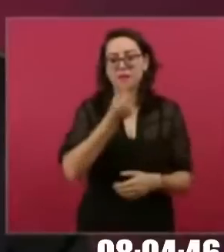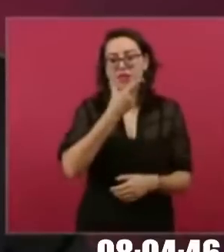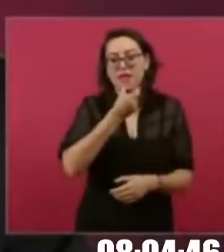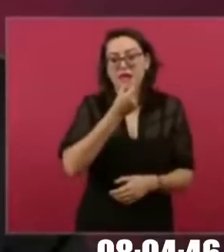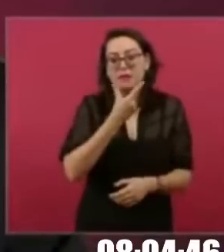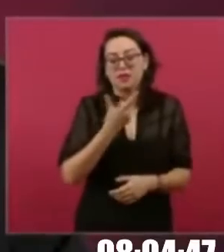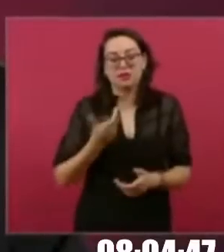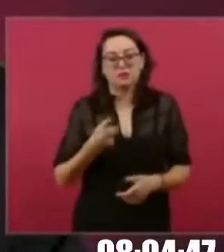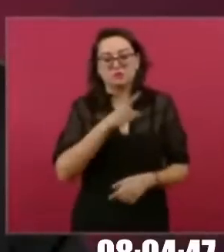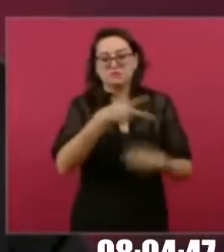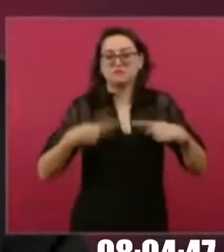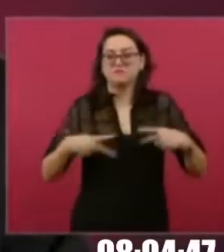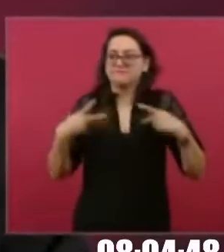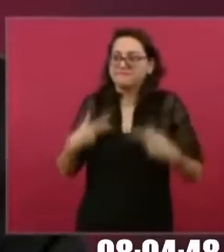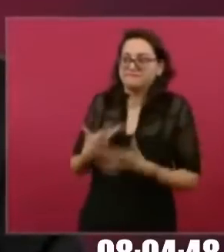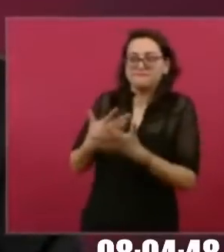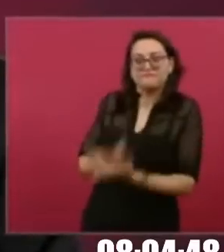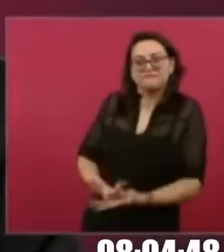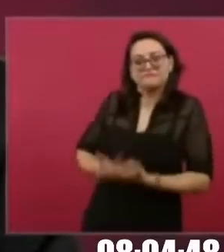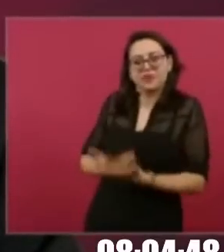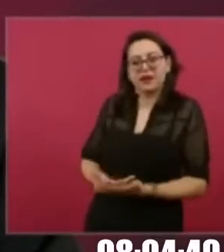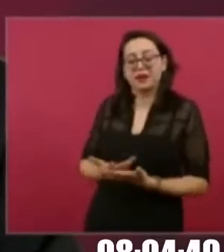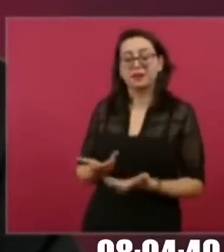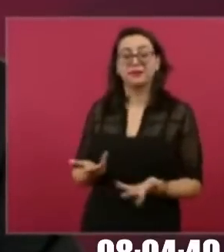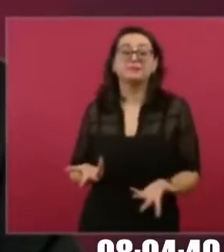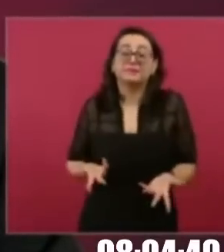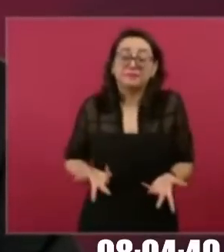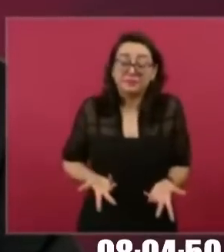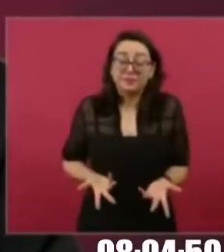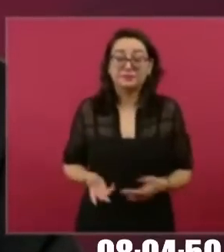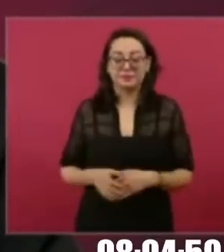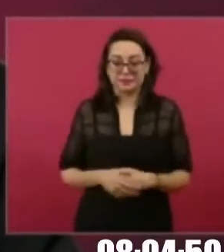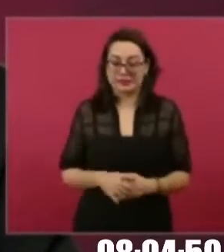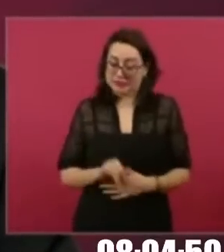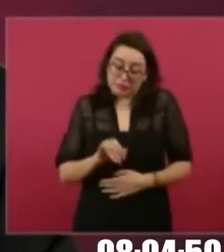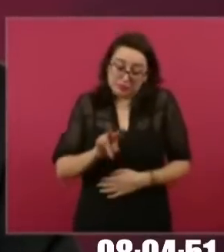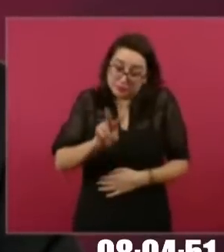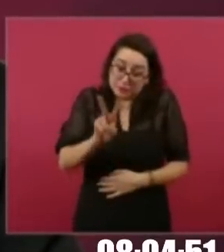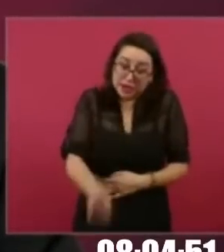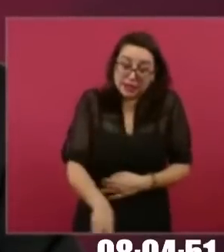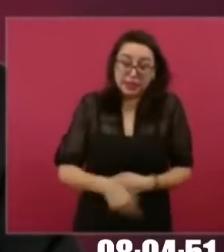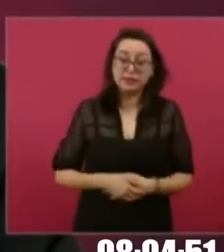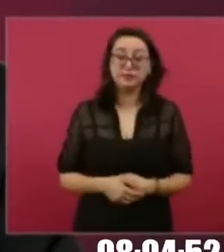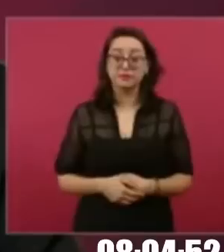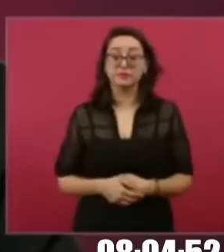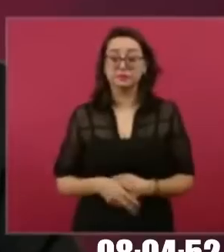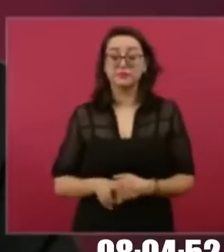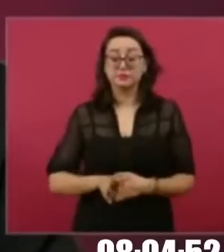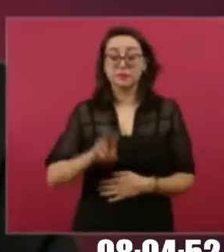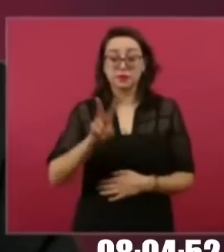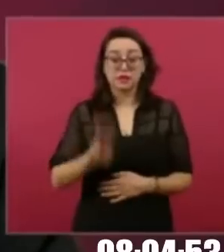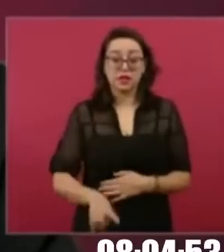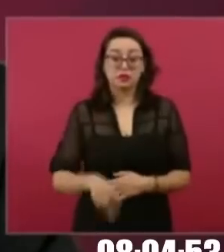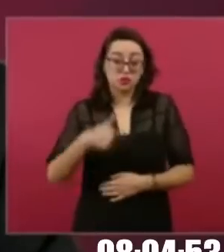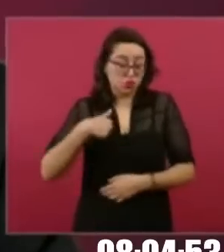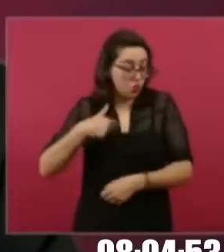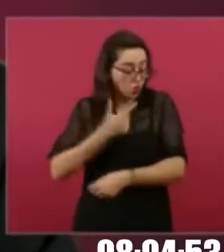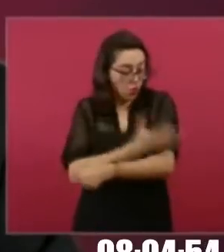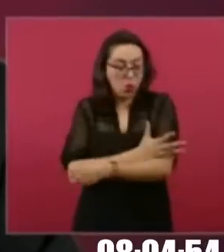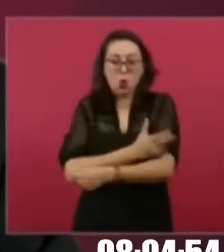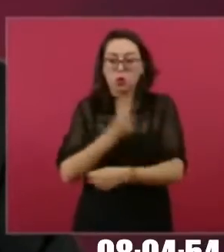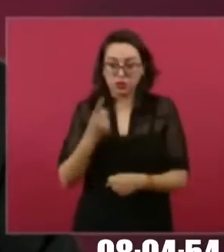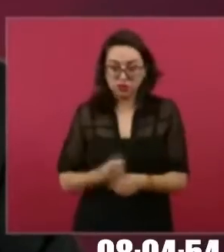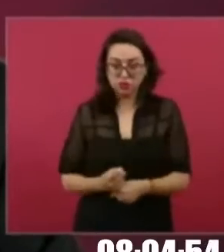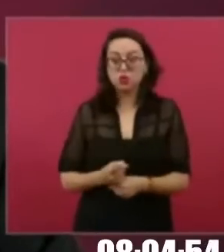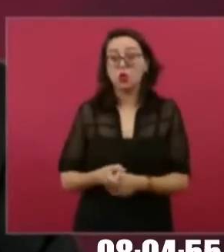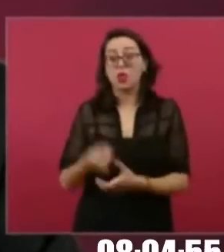está al 100 sería faltar a la verdad y eso no es correcto sí batallamos mucho para